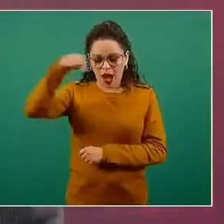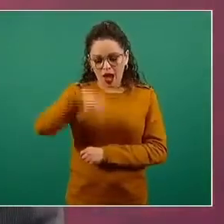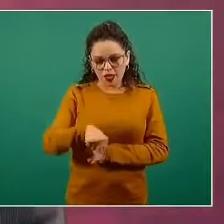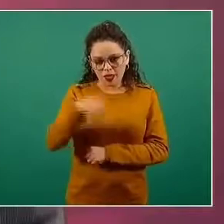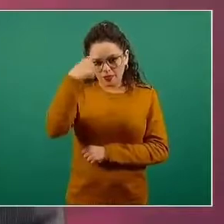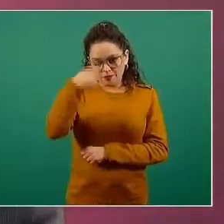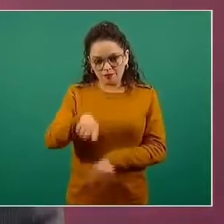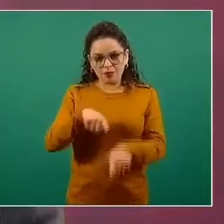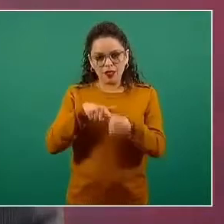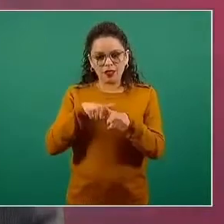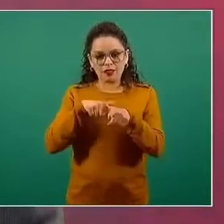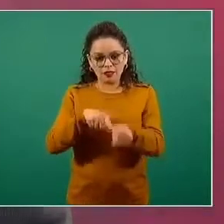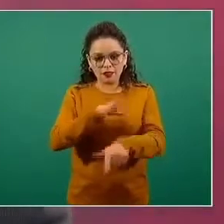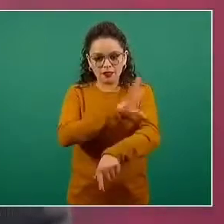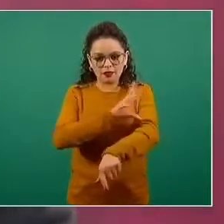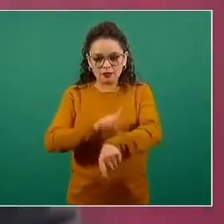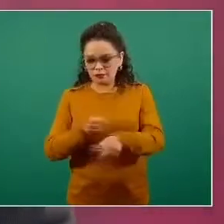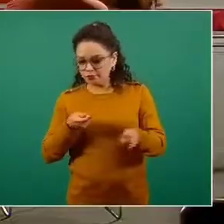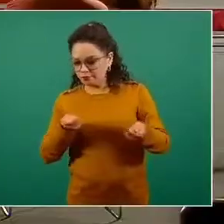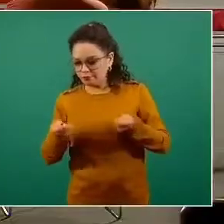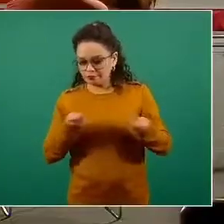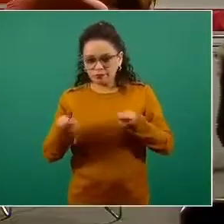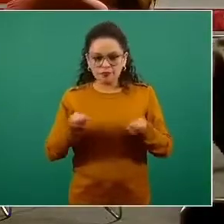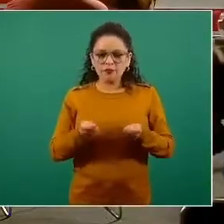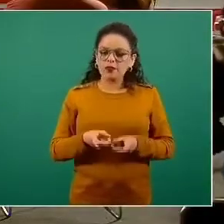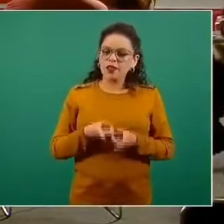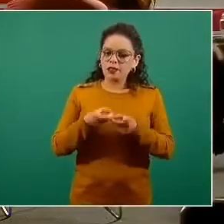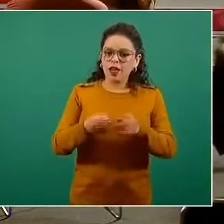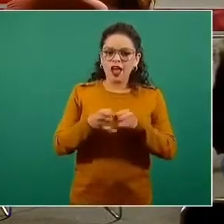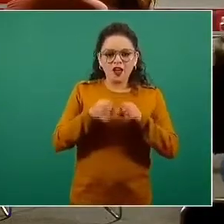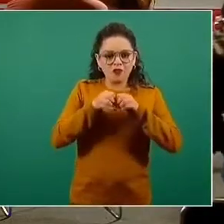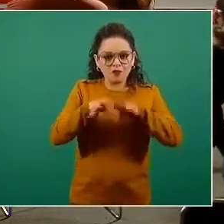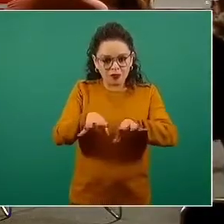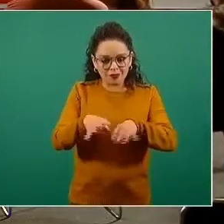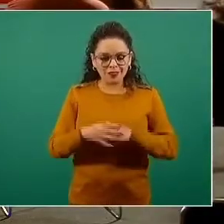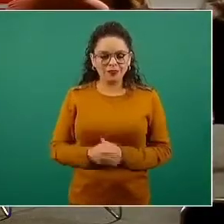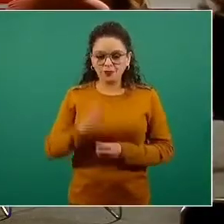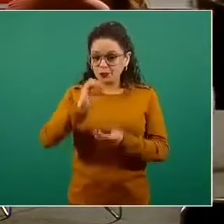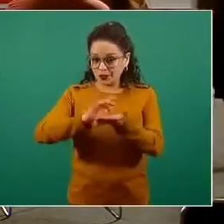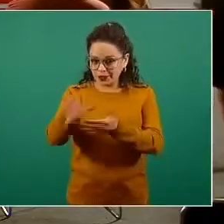seguir coordinando y también comunicando. Muchas gracias.